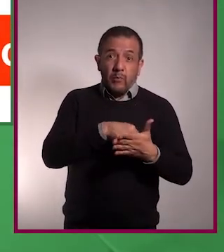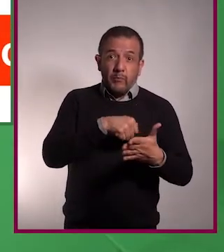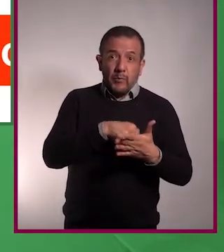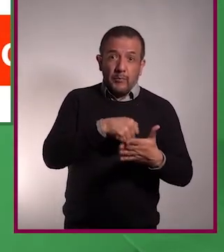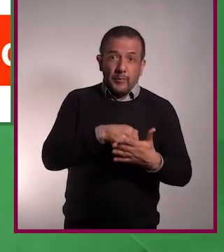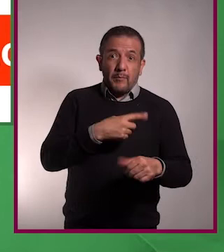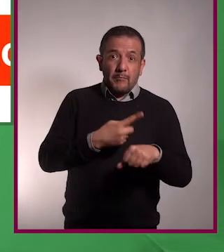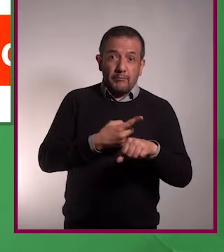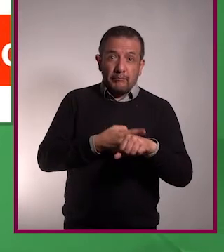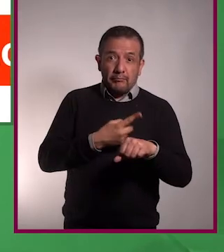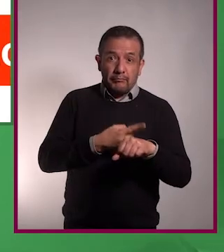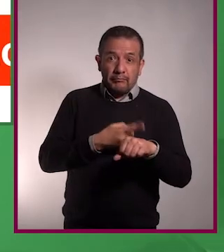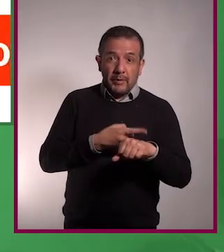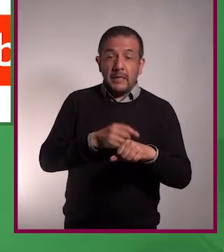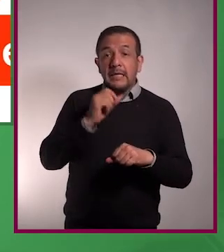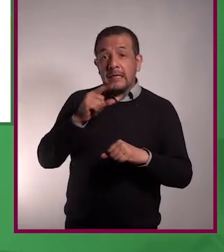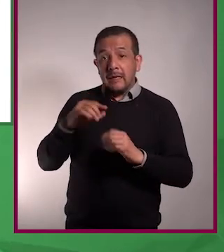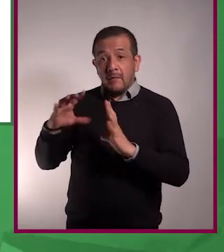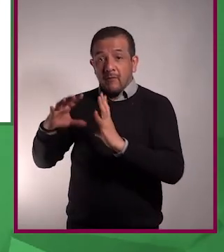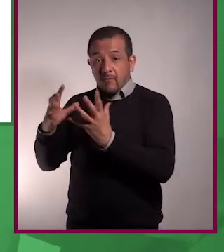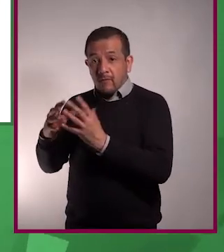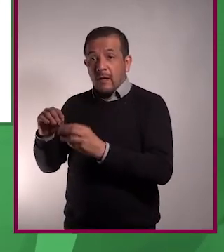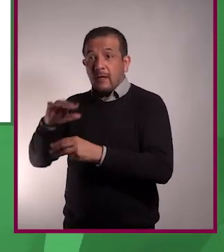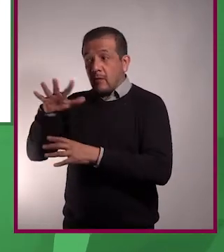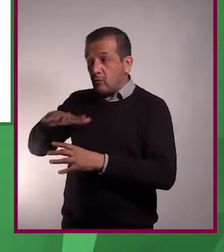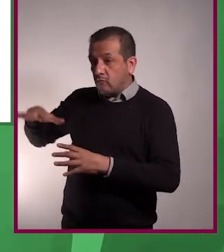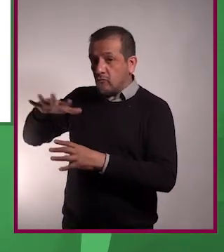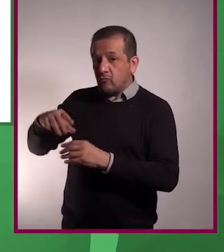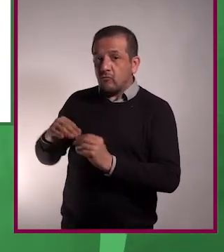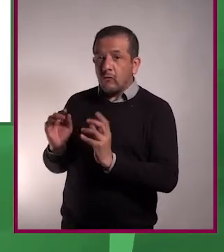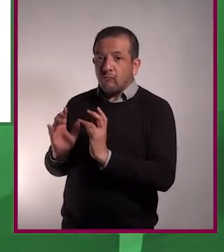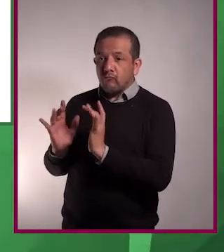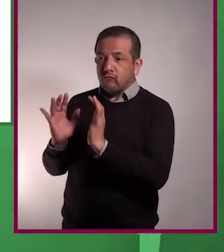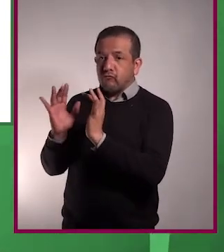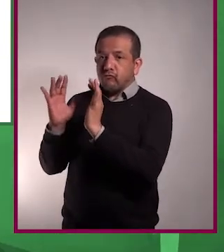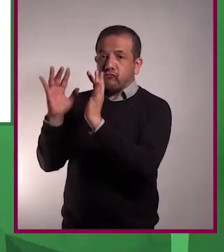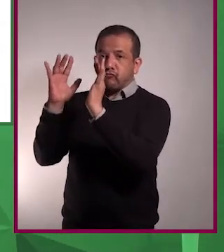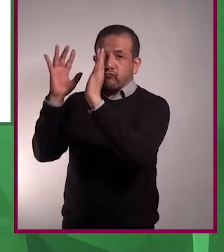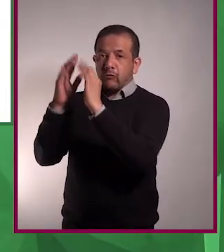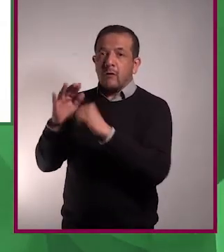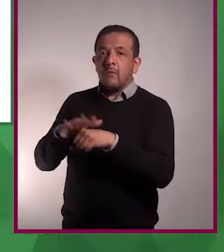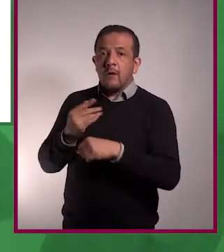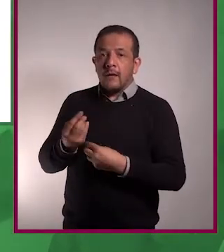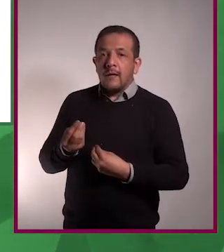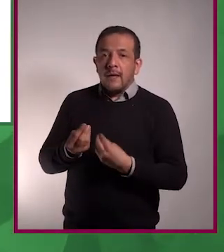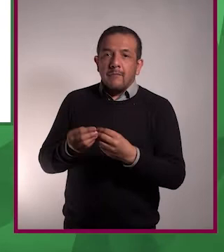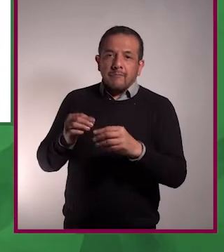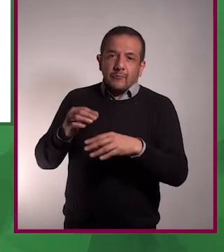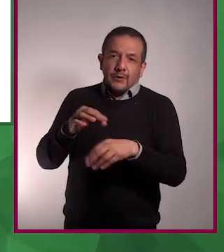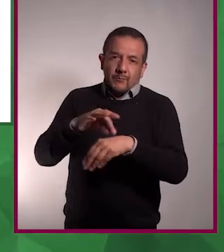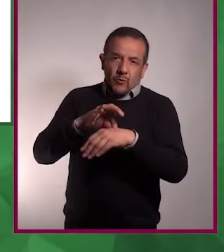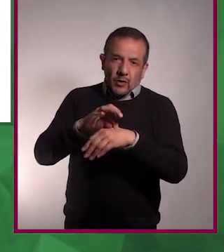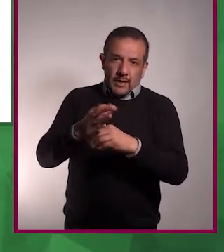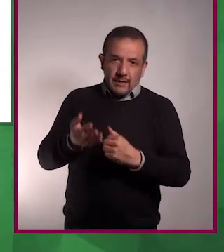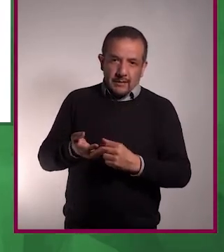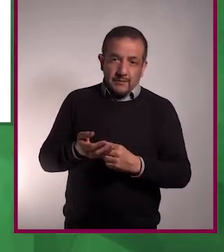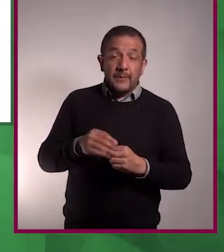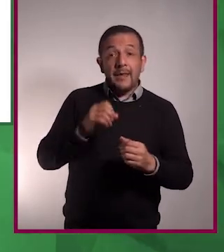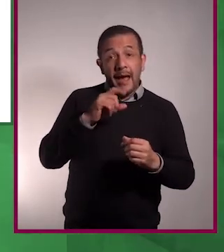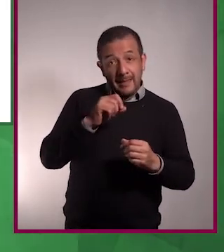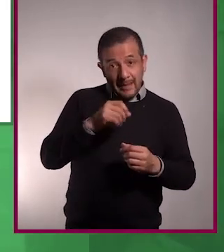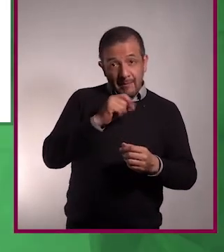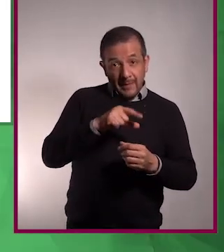aumento de las enfermedades cardíacas y de los gases de efecto invernadero por la producción de carne. Además,